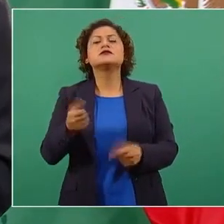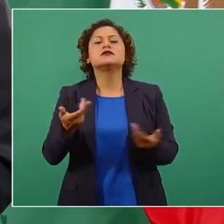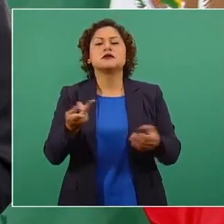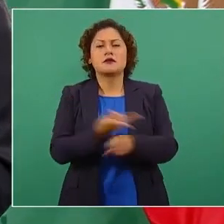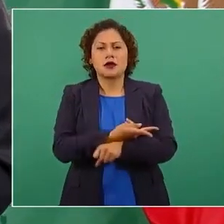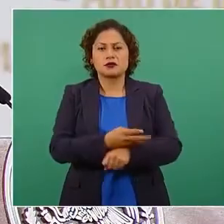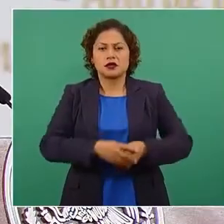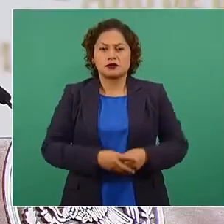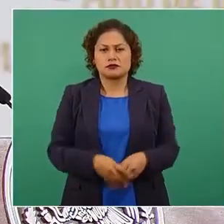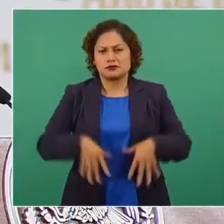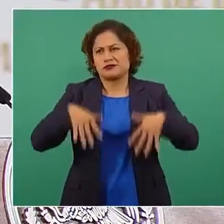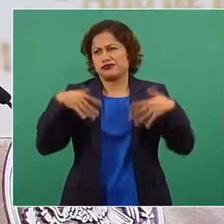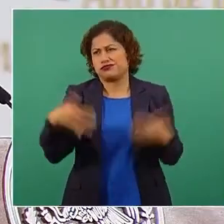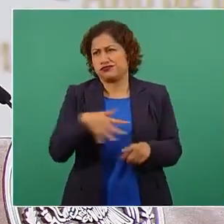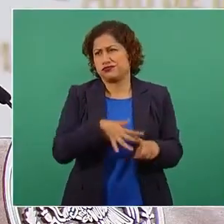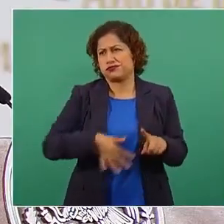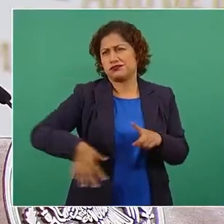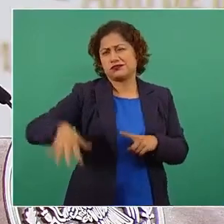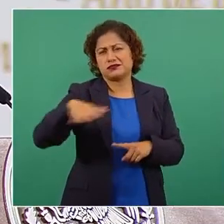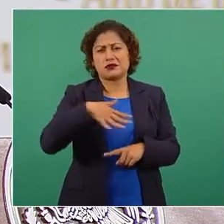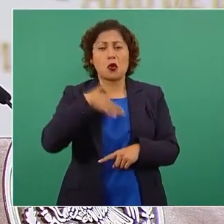de mayor corrupción.